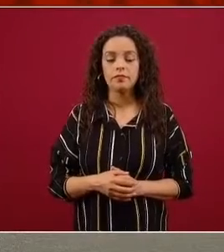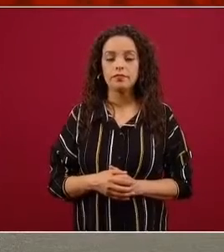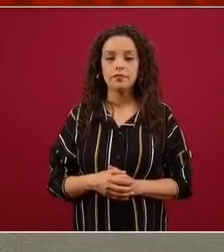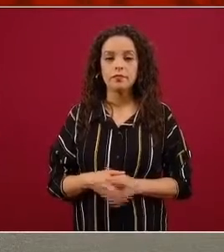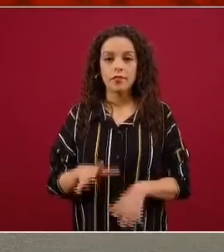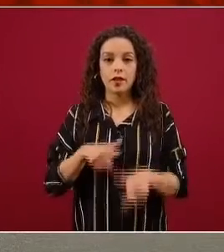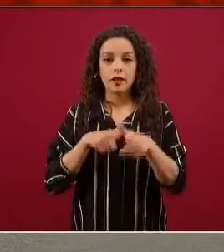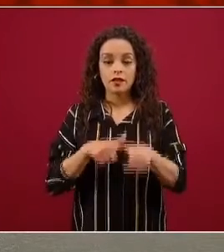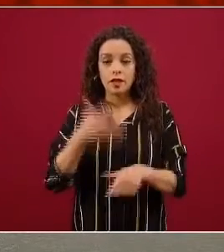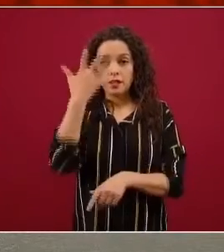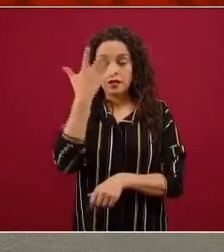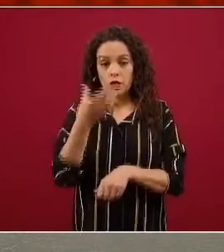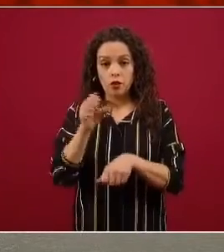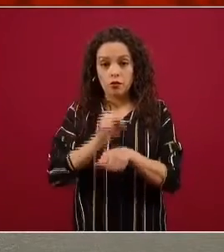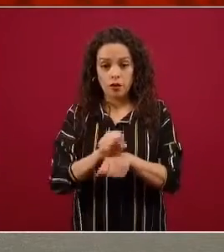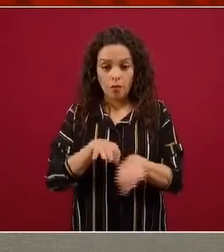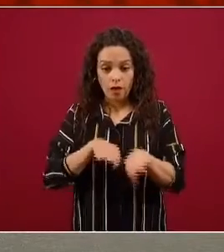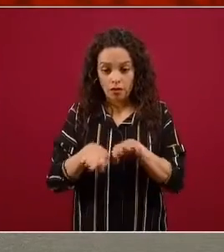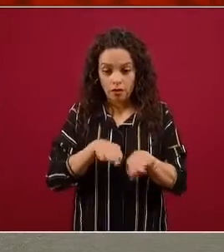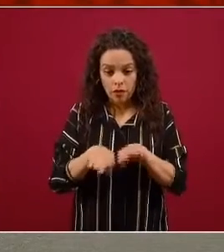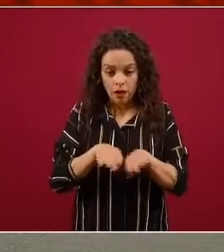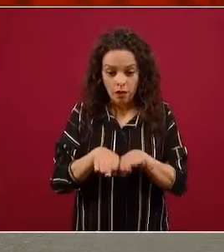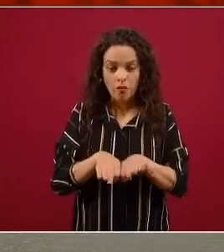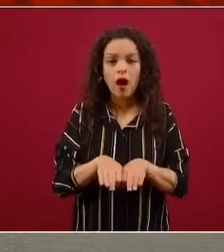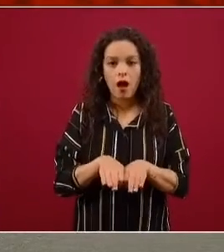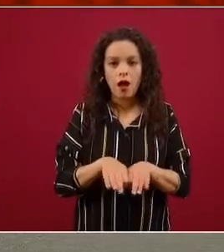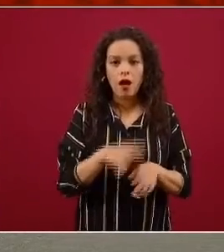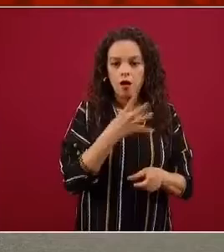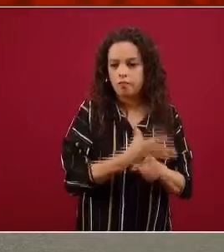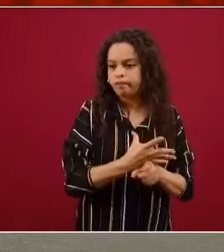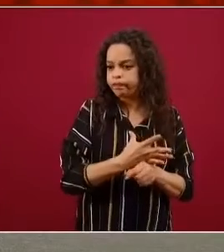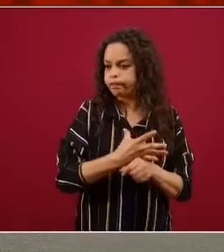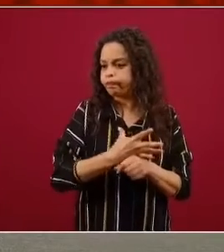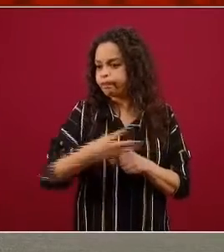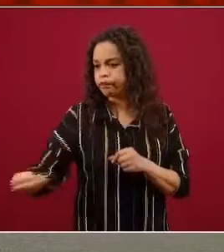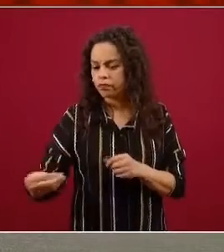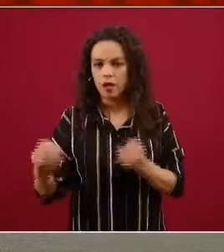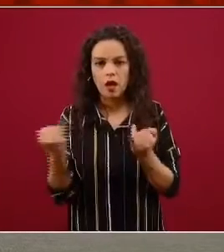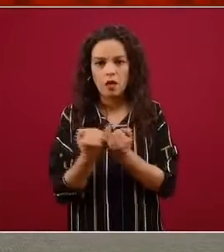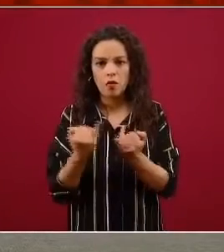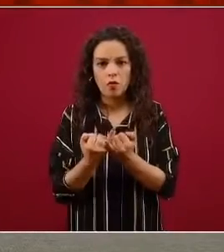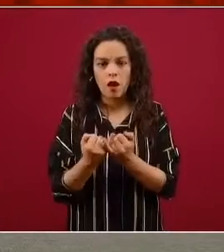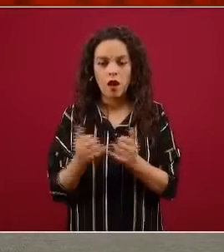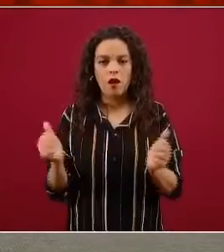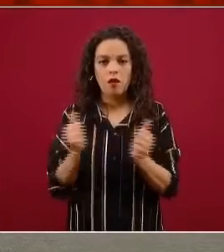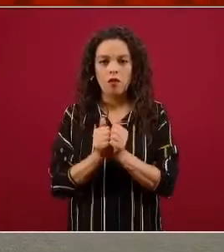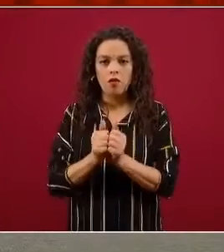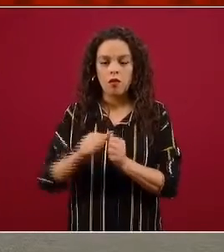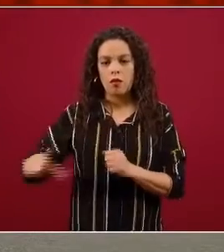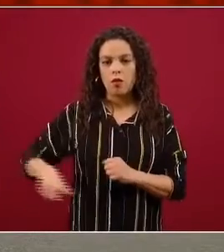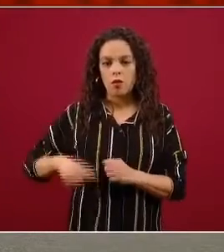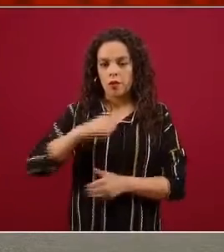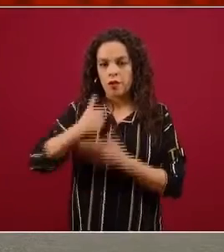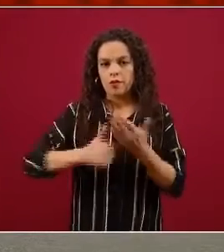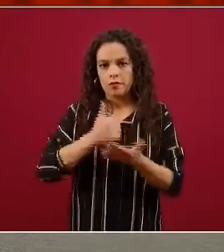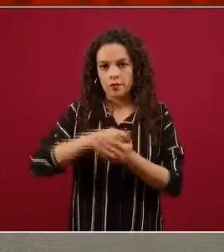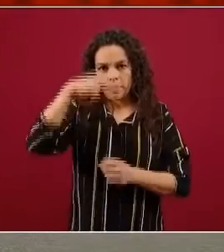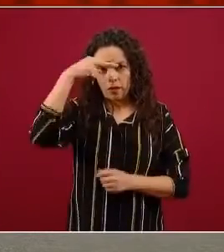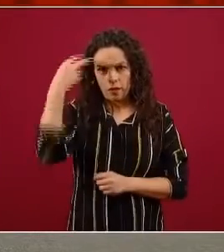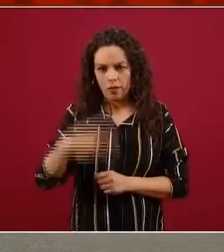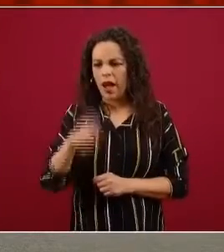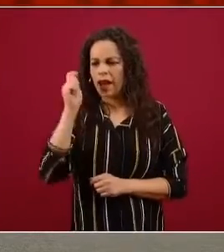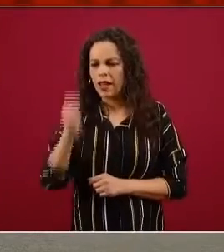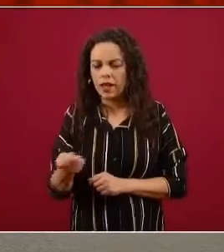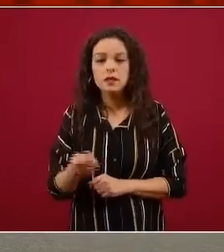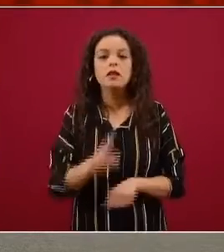hace 5 semanas con el gobierno de la Ciudad de México. Explico de qué se trata. La vigilancia